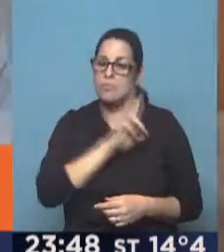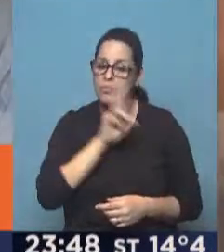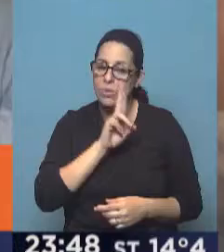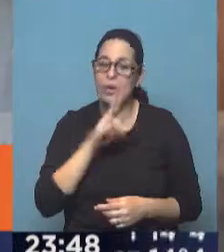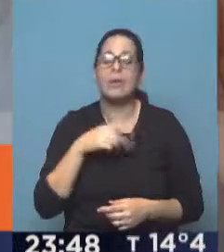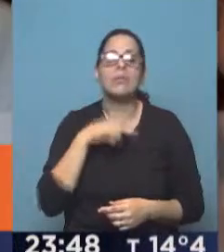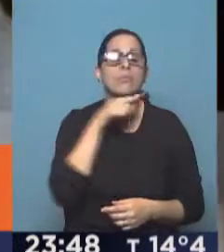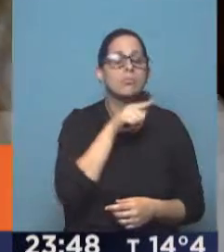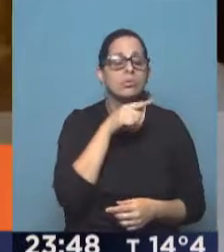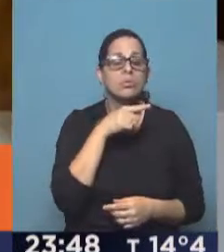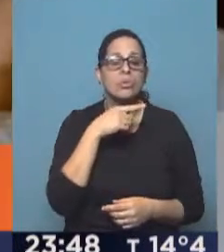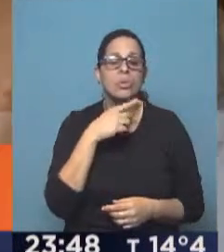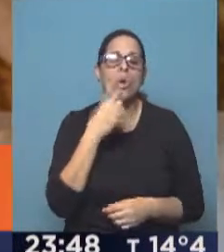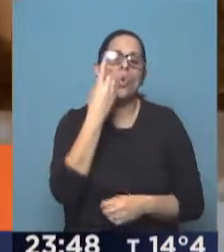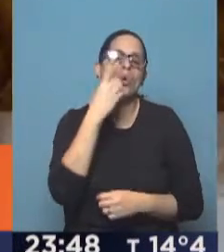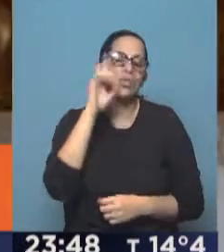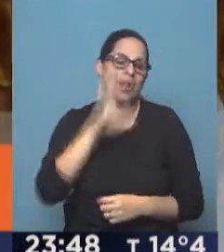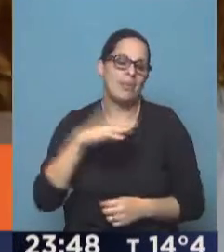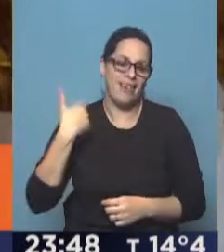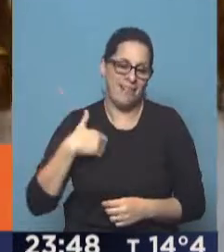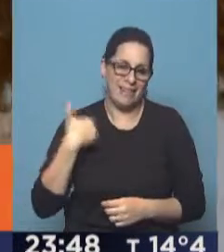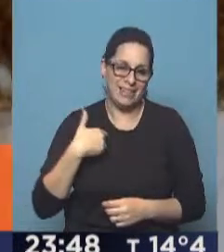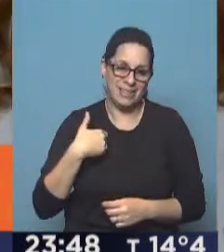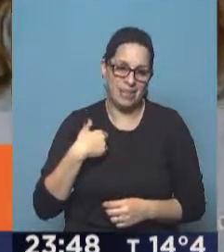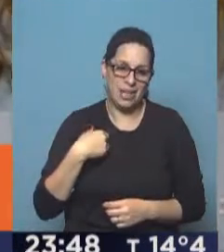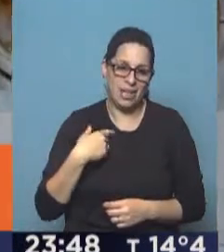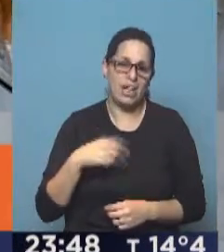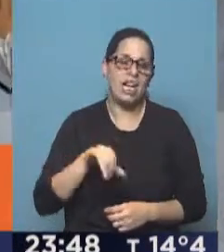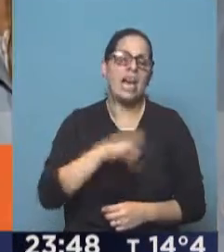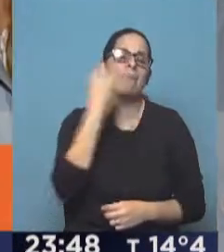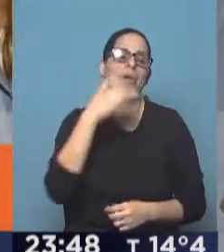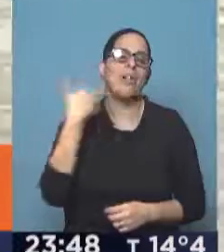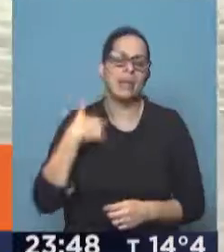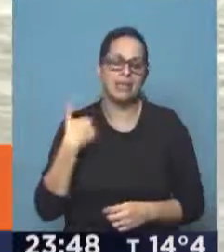vos, Lele? Yo una, en Argentina. En Argentina quedé una vez campeón argentino.